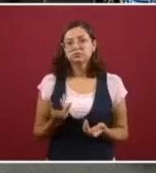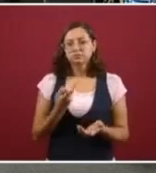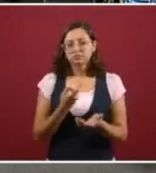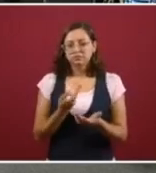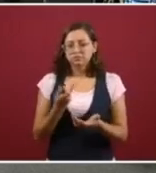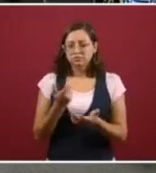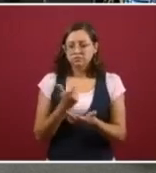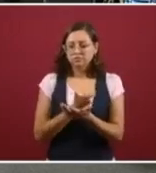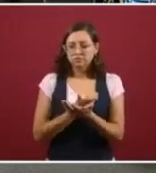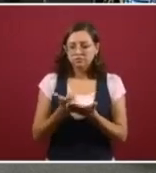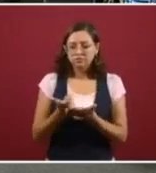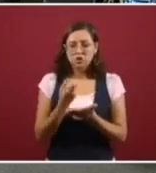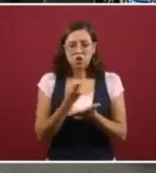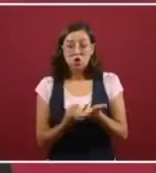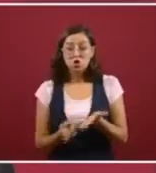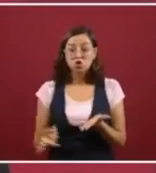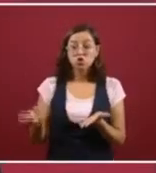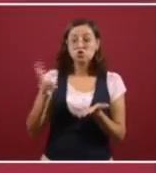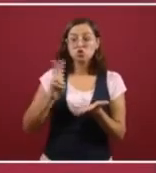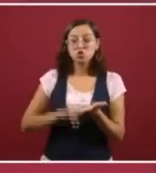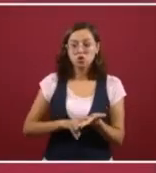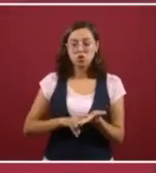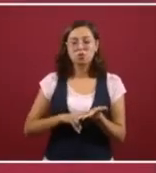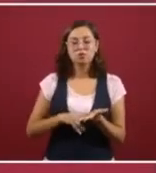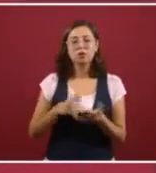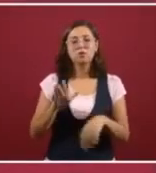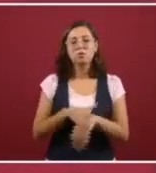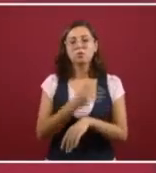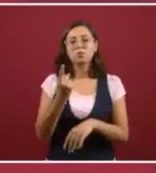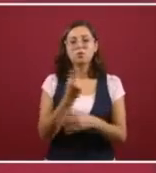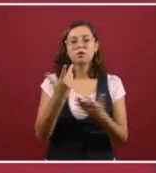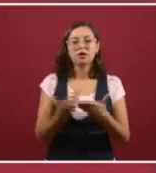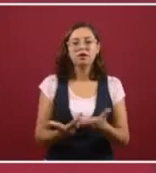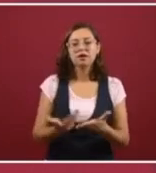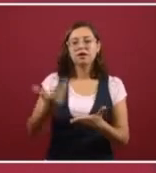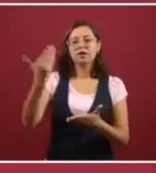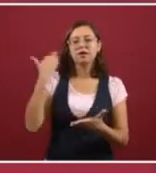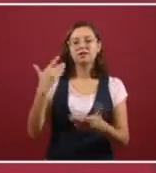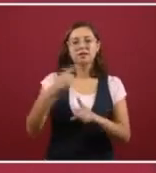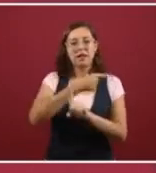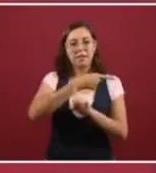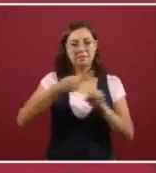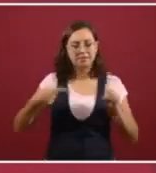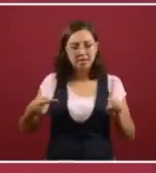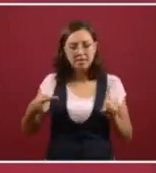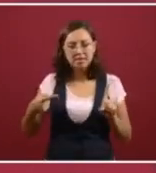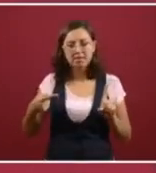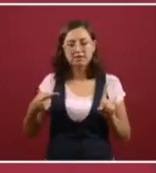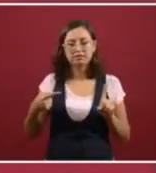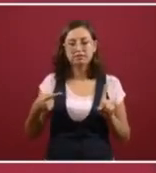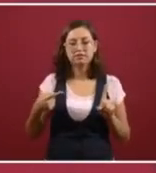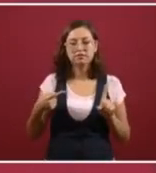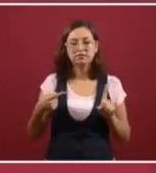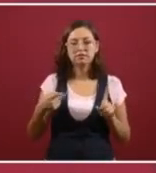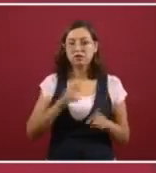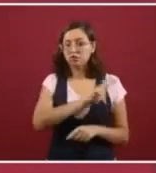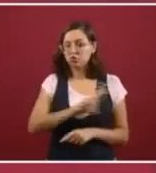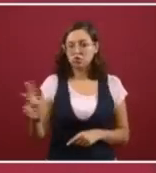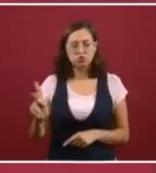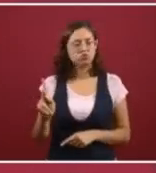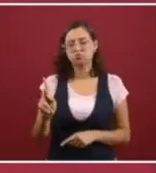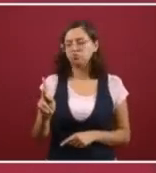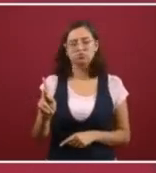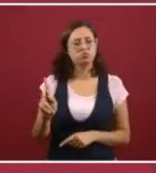doble, más del doble, porque antes era la mitad y no era universal.